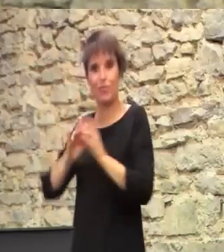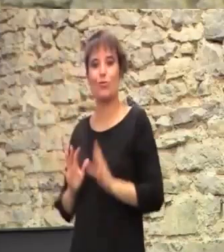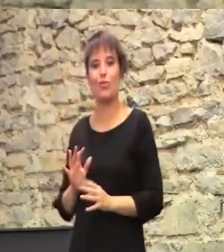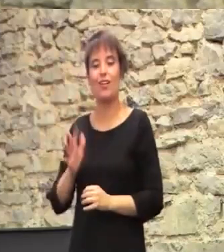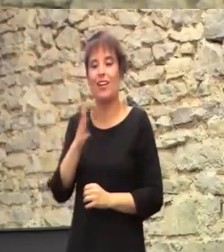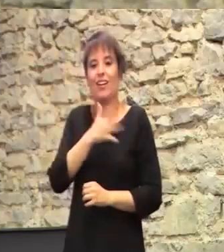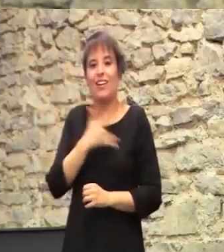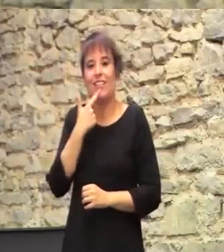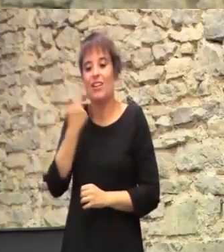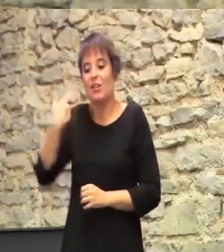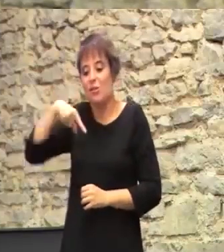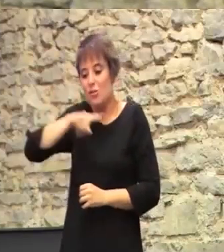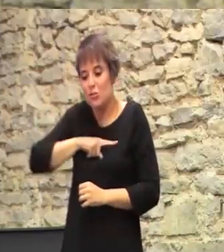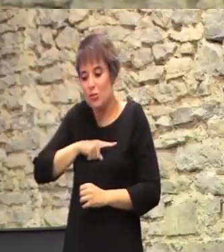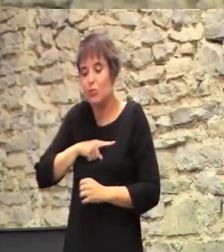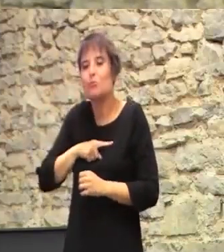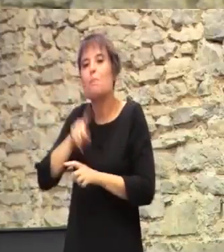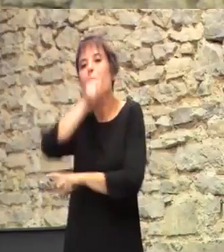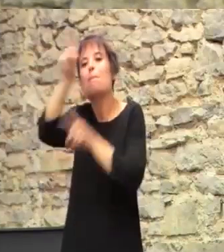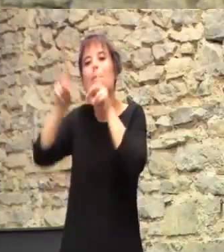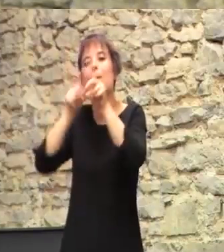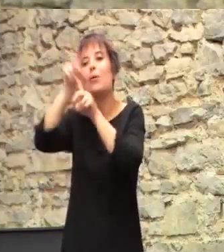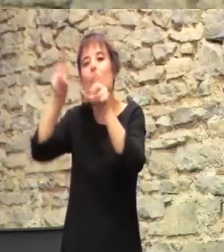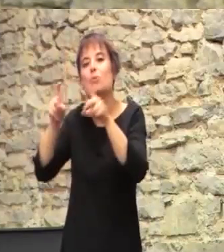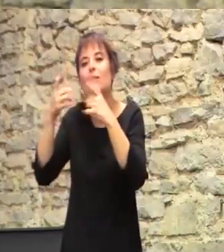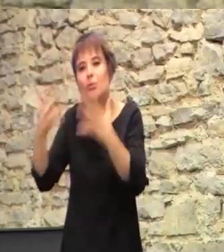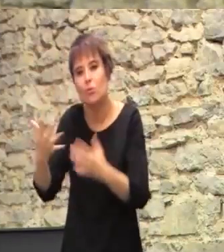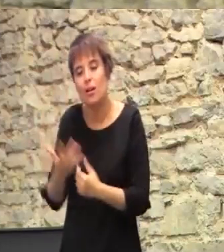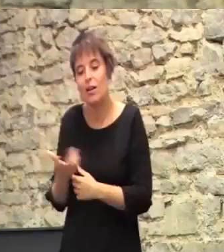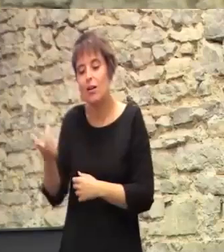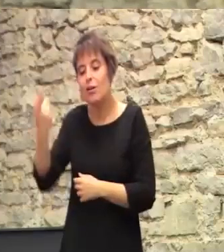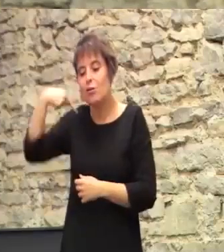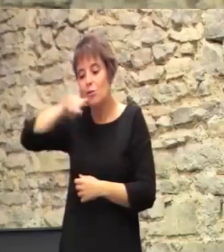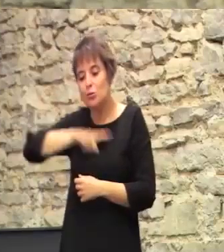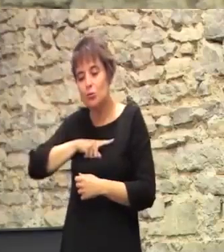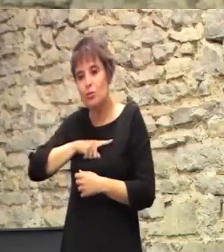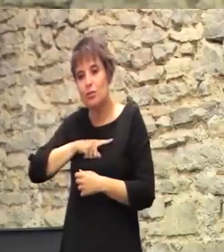desde qué códigos las preguntas serían desde qué códigos